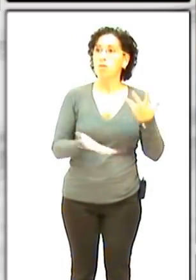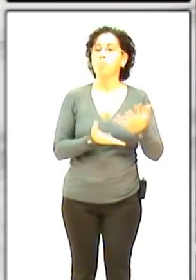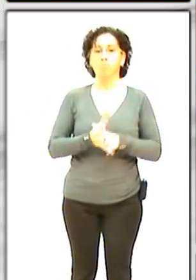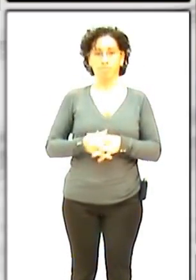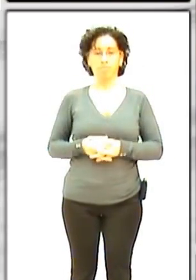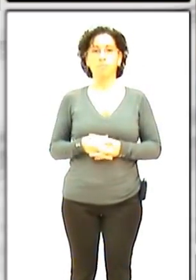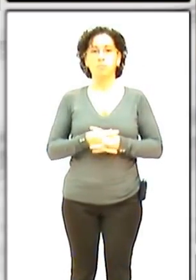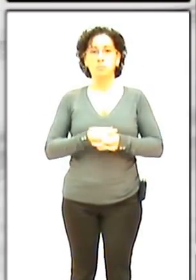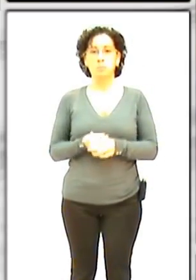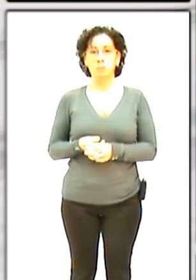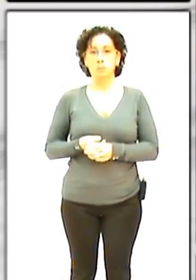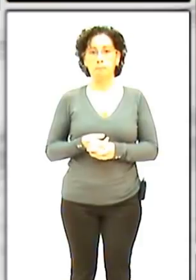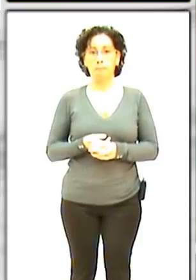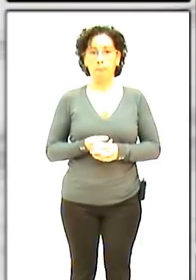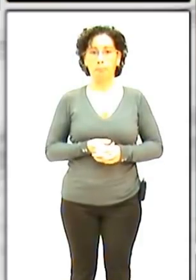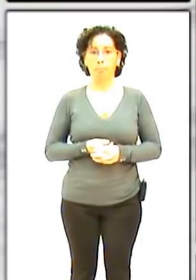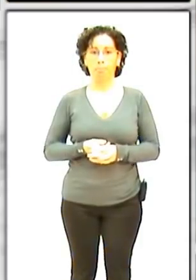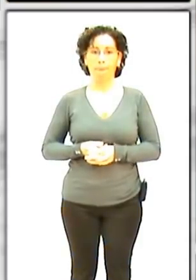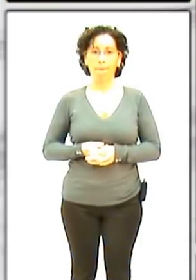Sí.